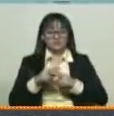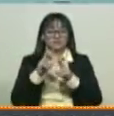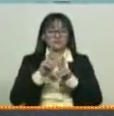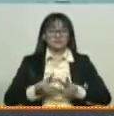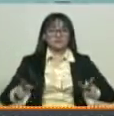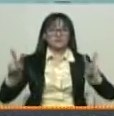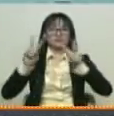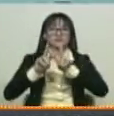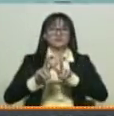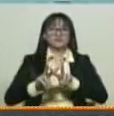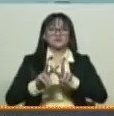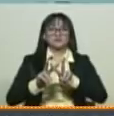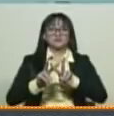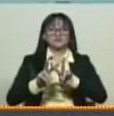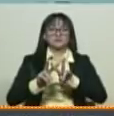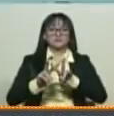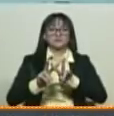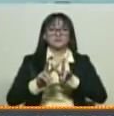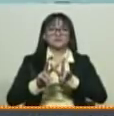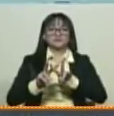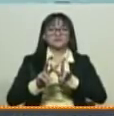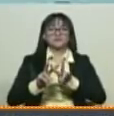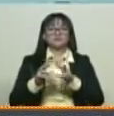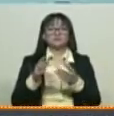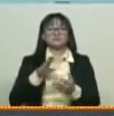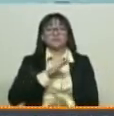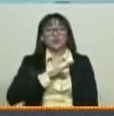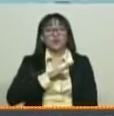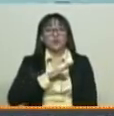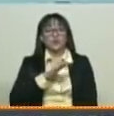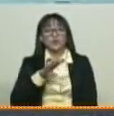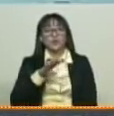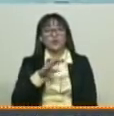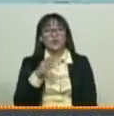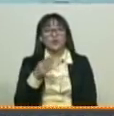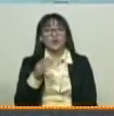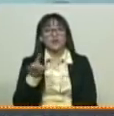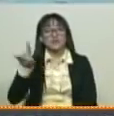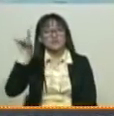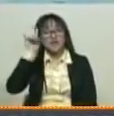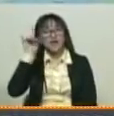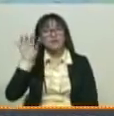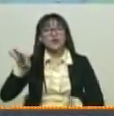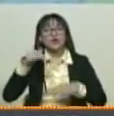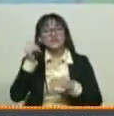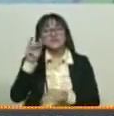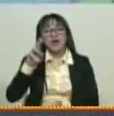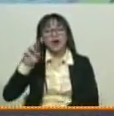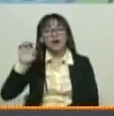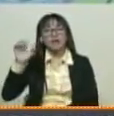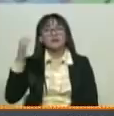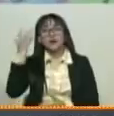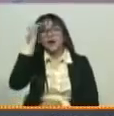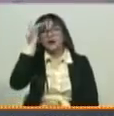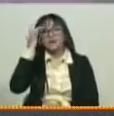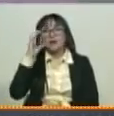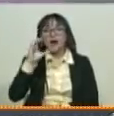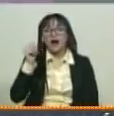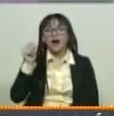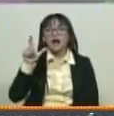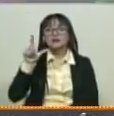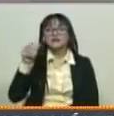Naciones Unidas, por la UNESCO, expresiones de patrimonios inmateriales como los Diablos de Yare, como los carnavales del